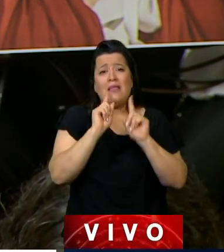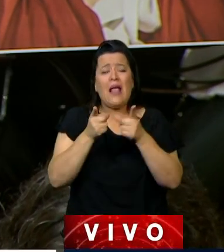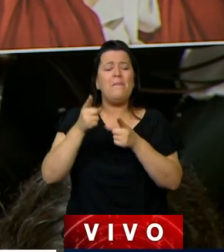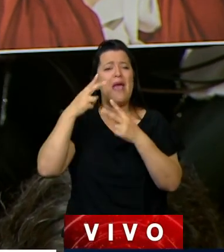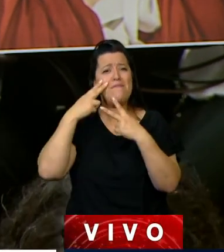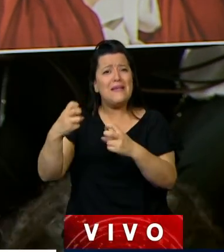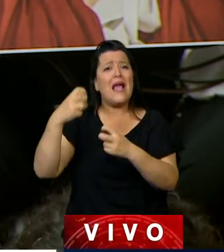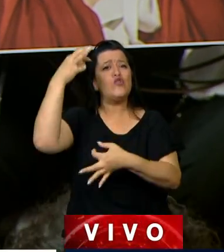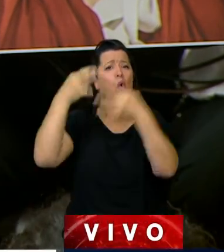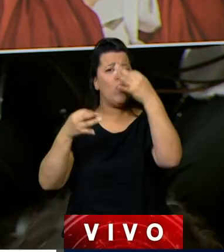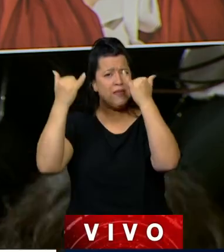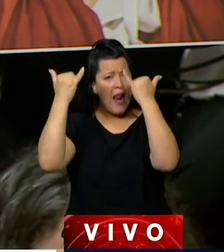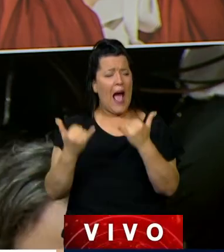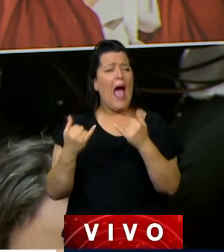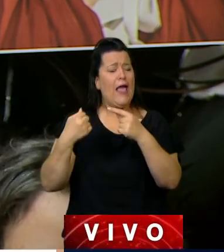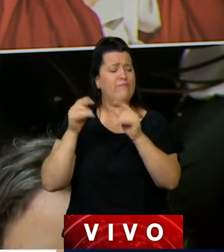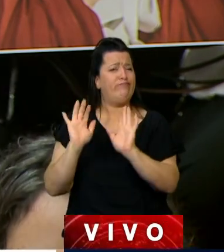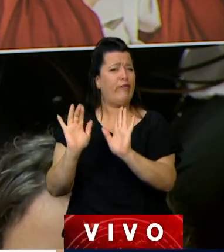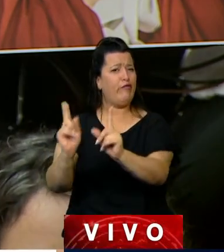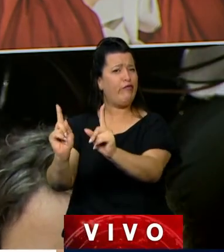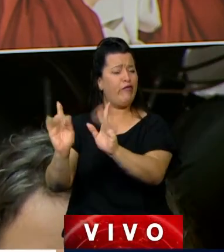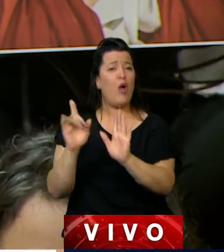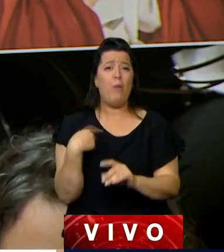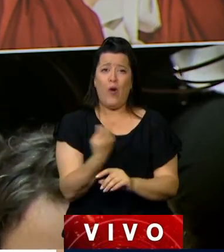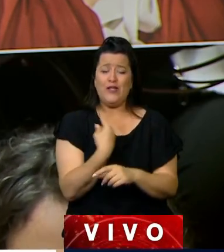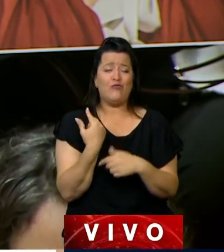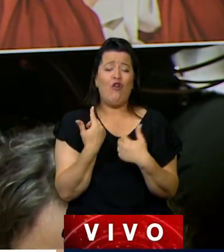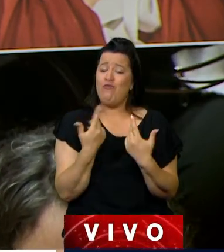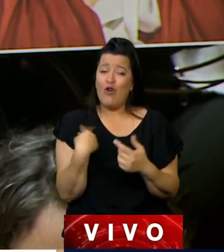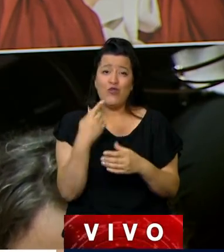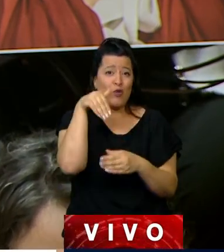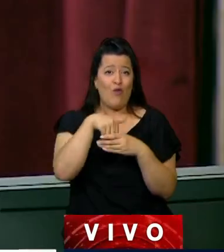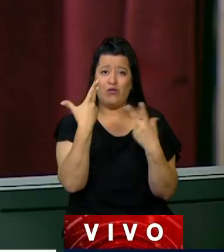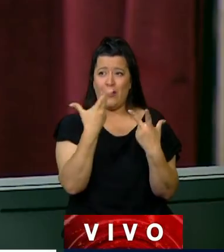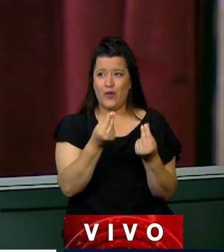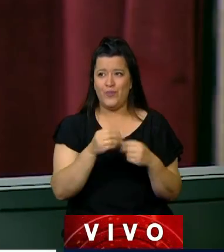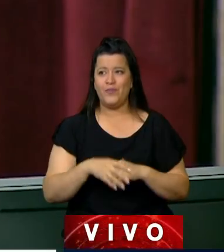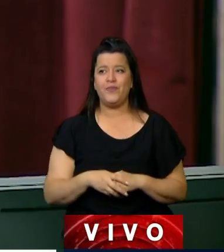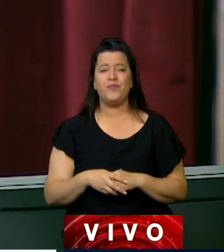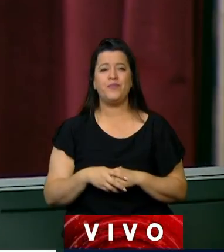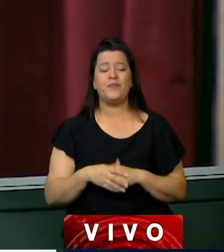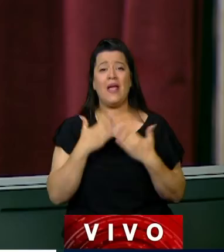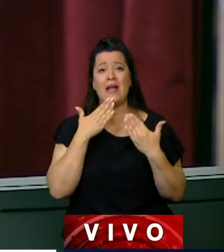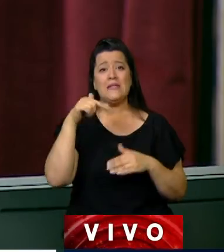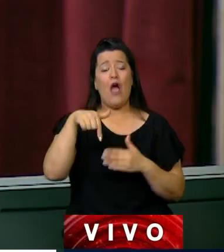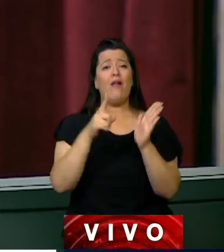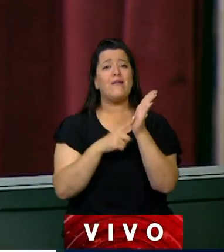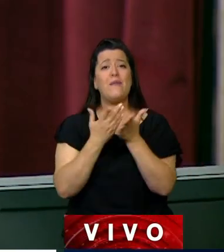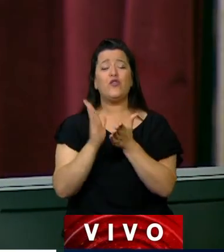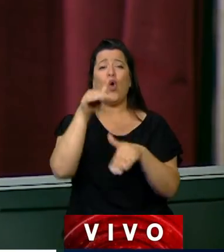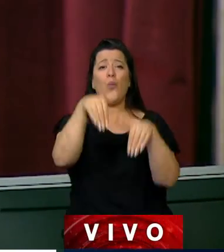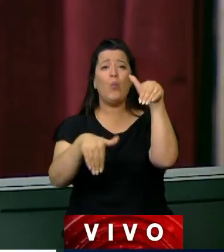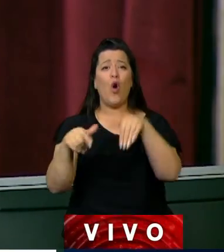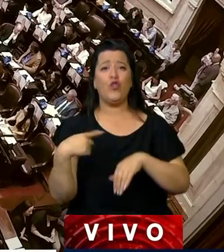judiciales en curso. Así que en eso, por este motivo, nosotros vamos a votar en negativo. Gracias, diputado. Se va a votar el apartamento del